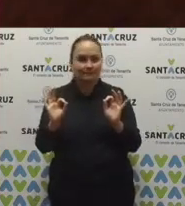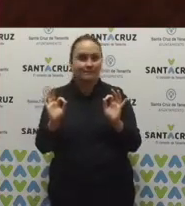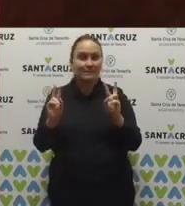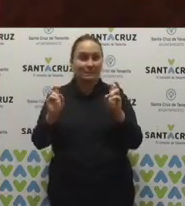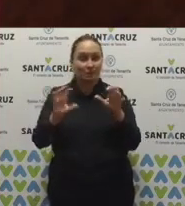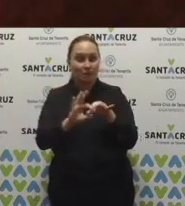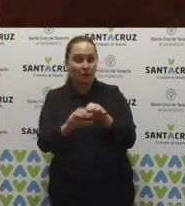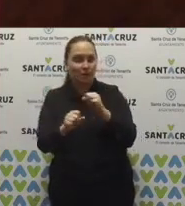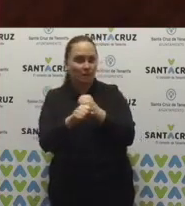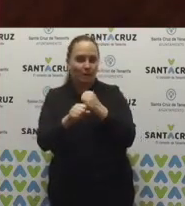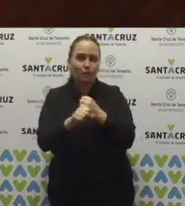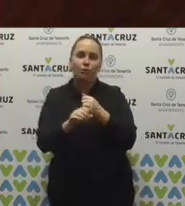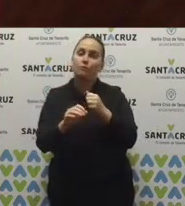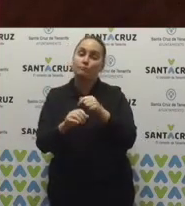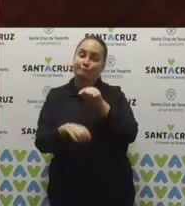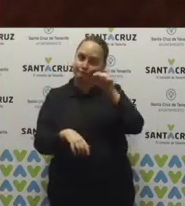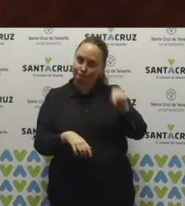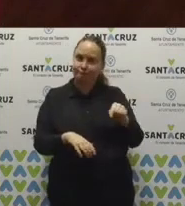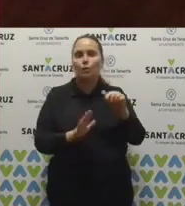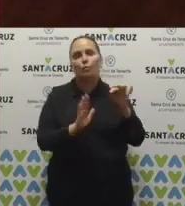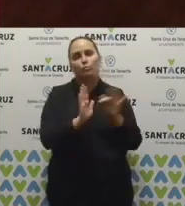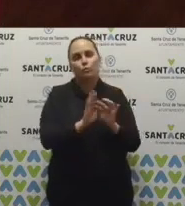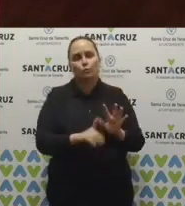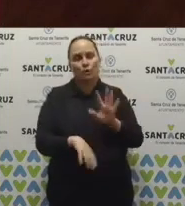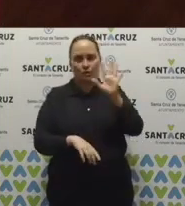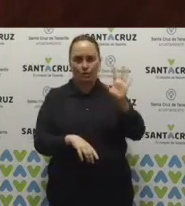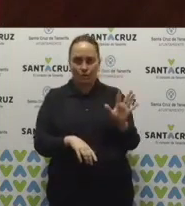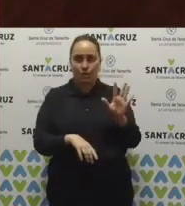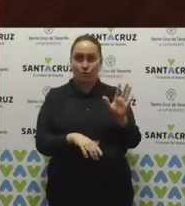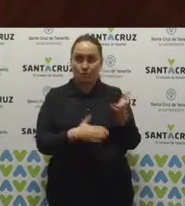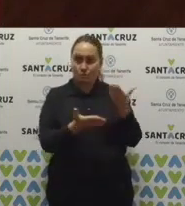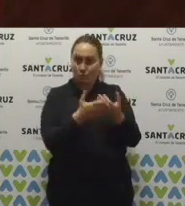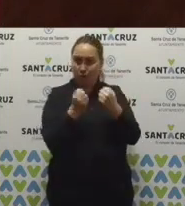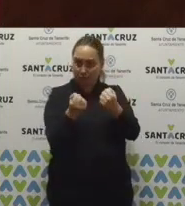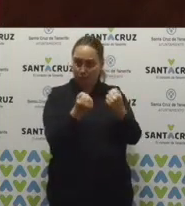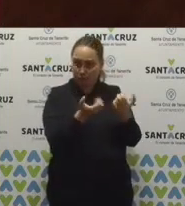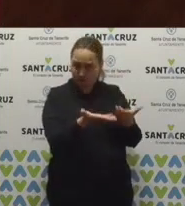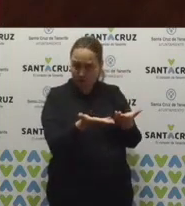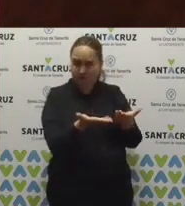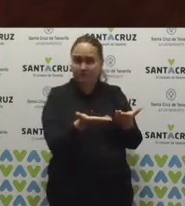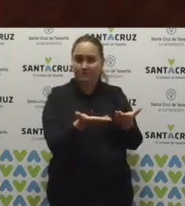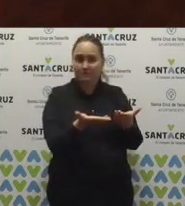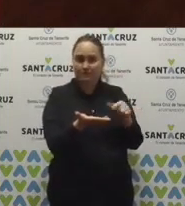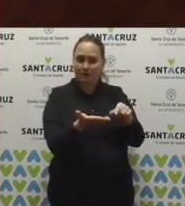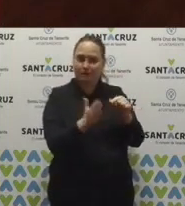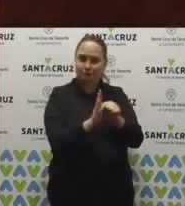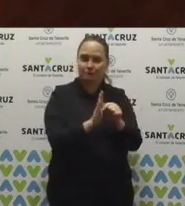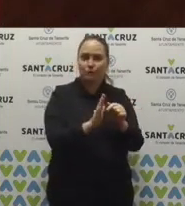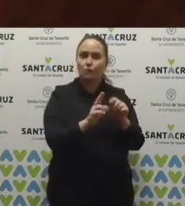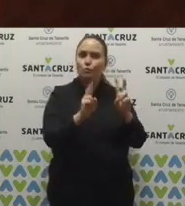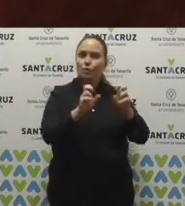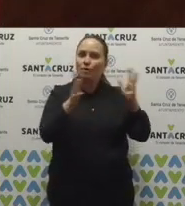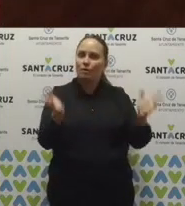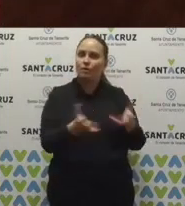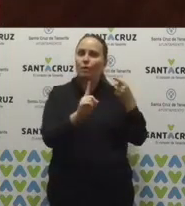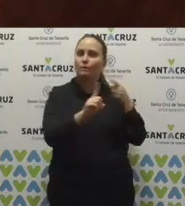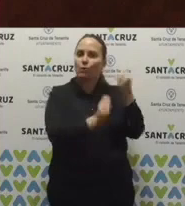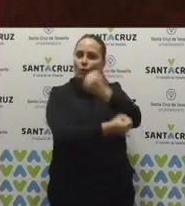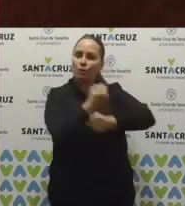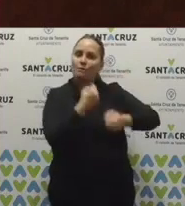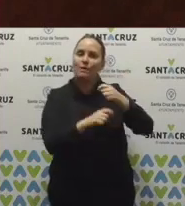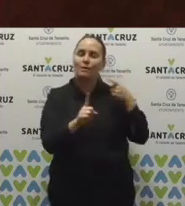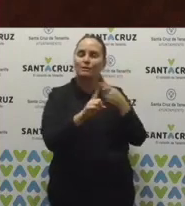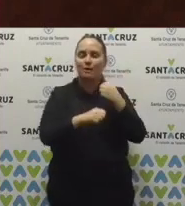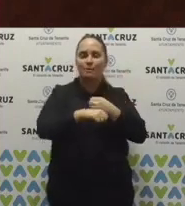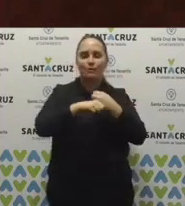empleo punto número 5 de nuestra moción institucional nuevos impulso para la economía y el empleo en